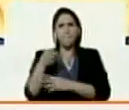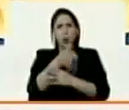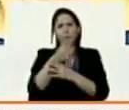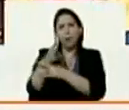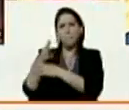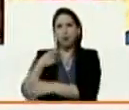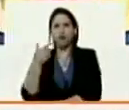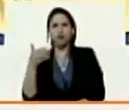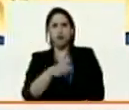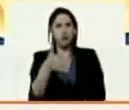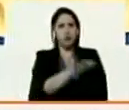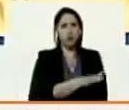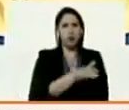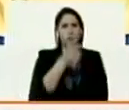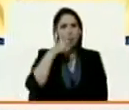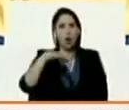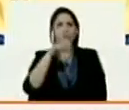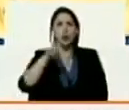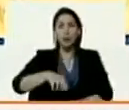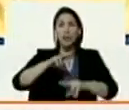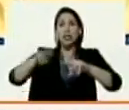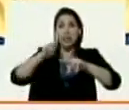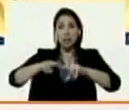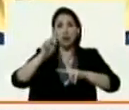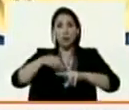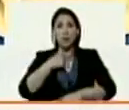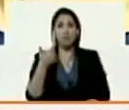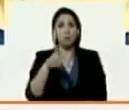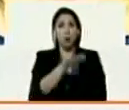pueblo, hasta niños están asesinando, hasta niños.